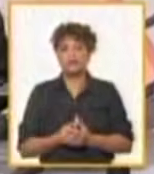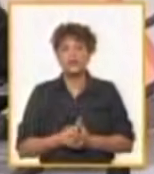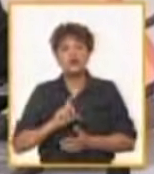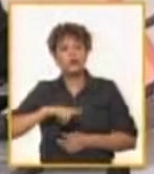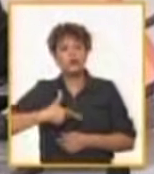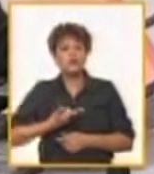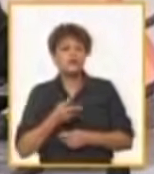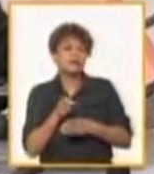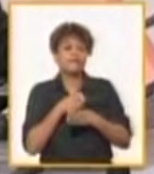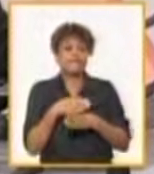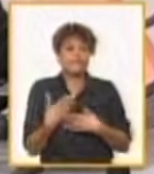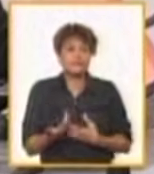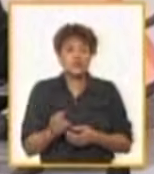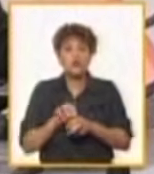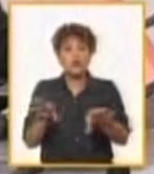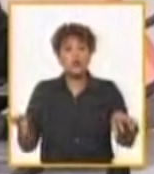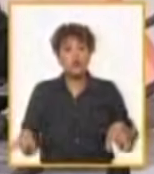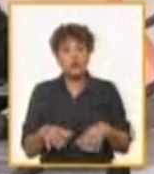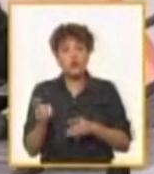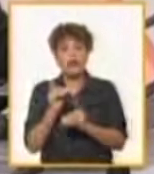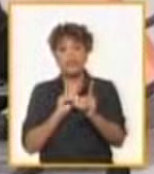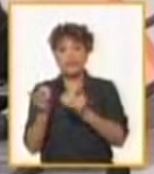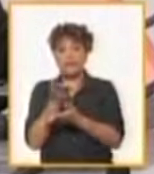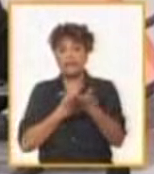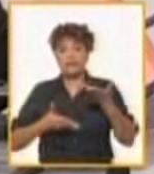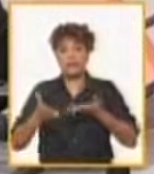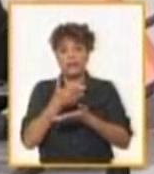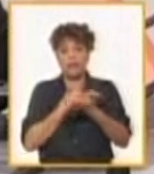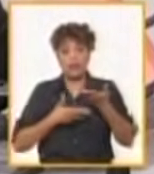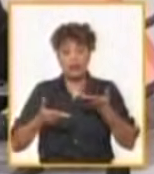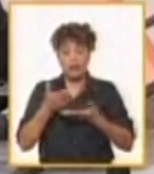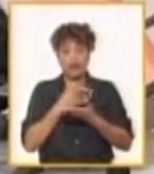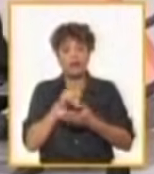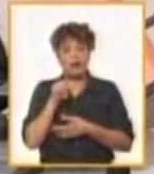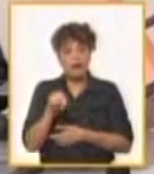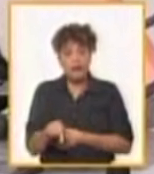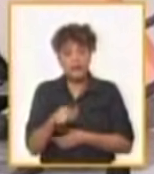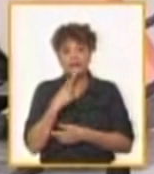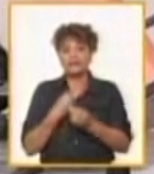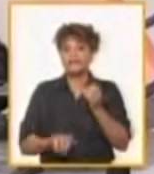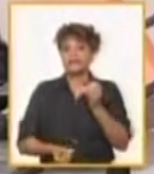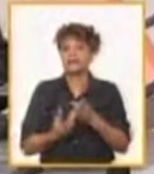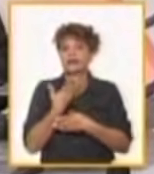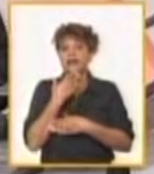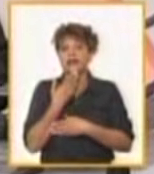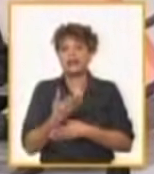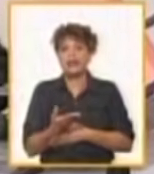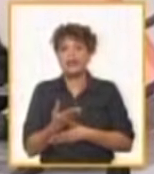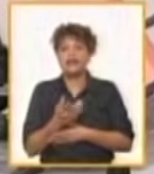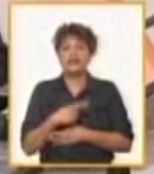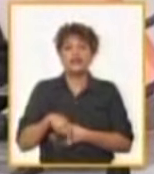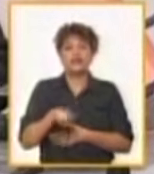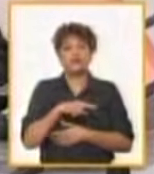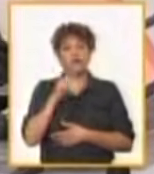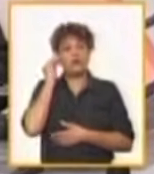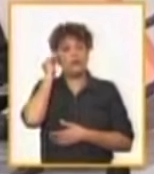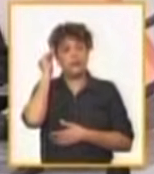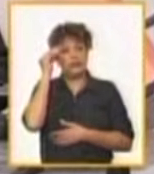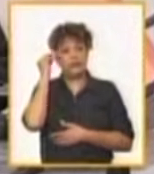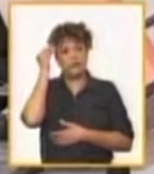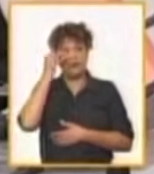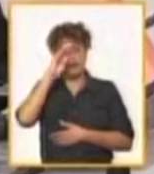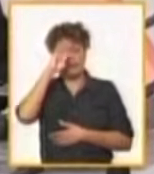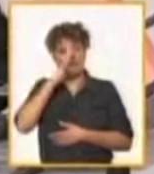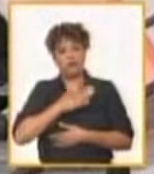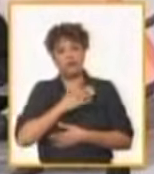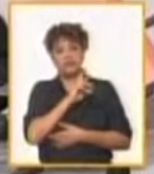de diálogo en el cual se forja el ser de la nación, en el cual se forma la dimensión espiritual de la nación. Y eso lo